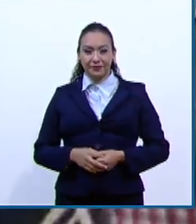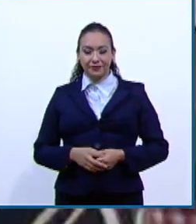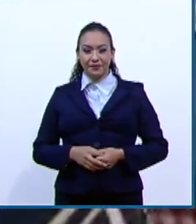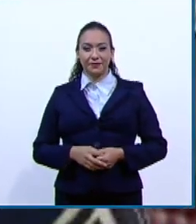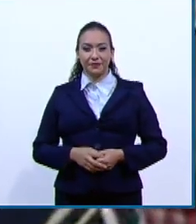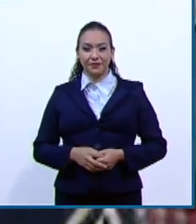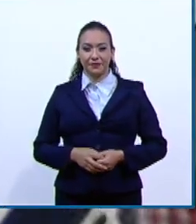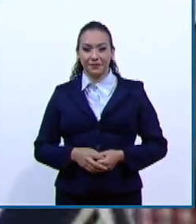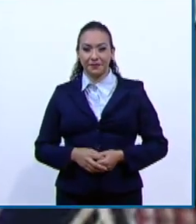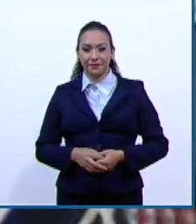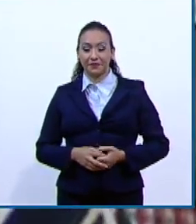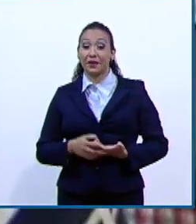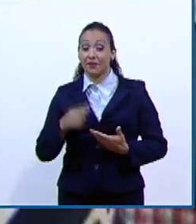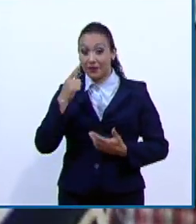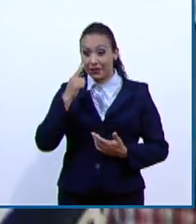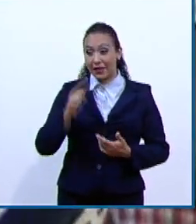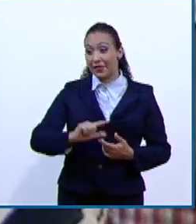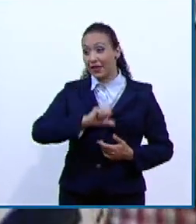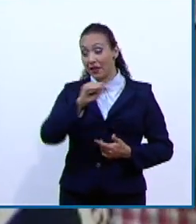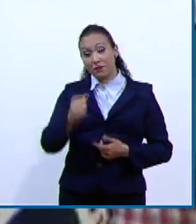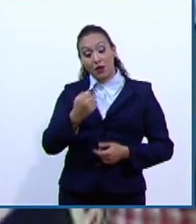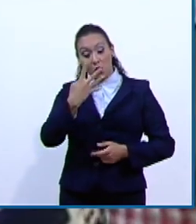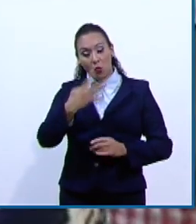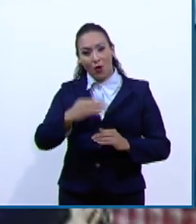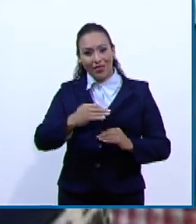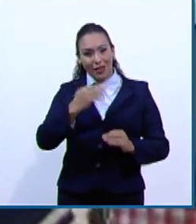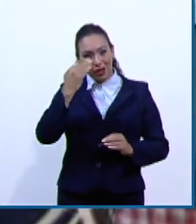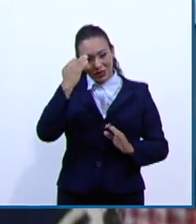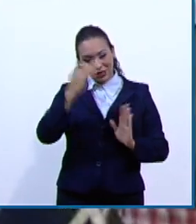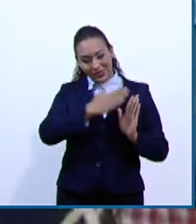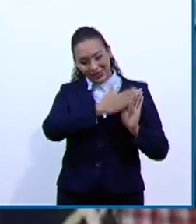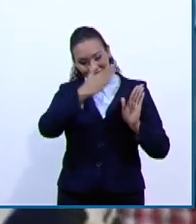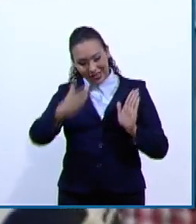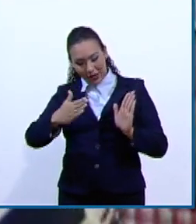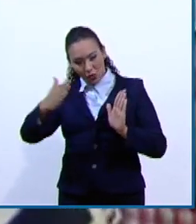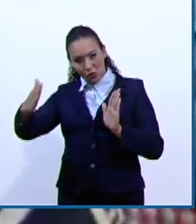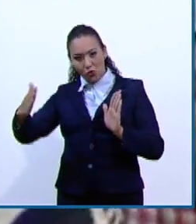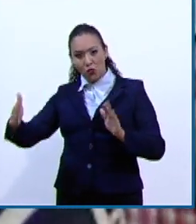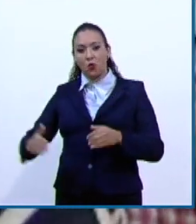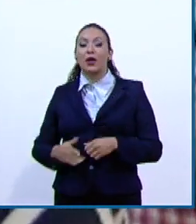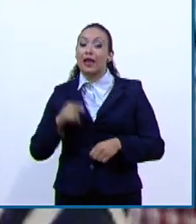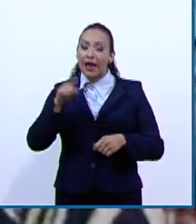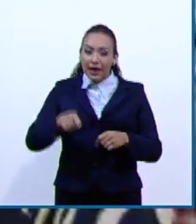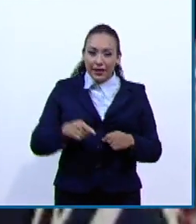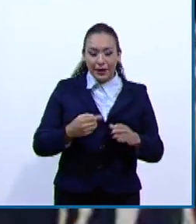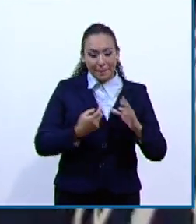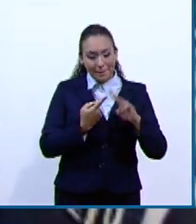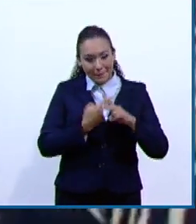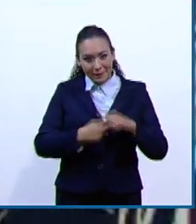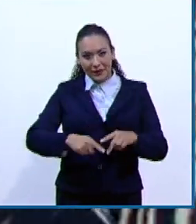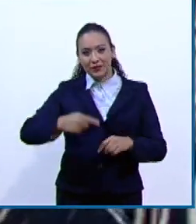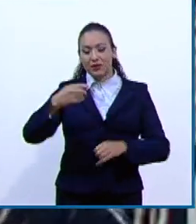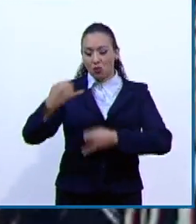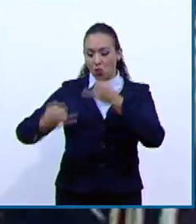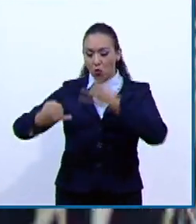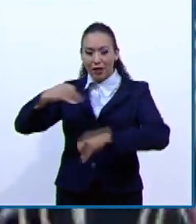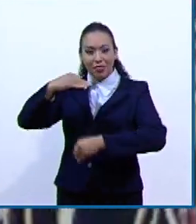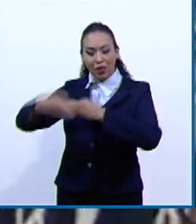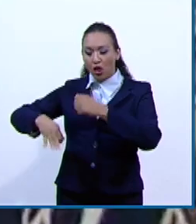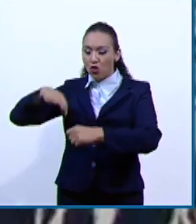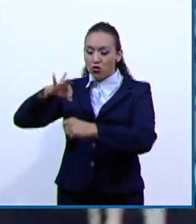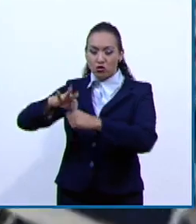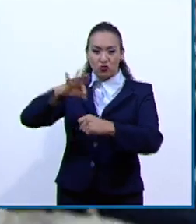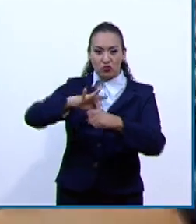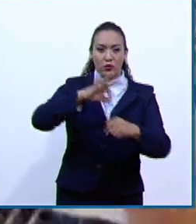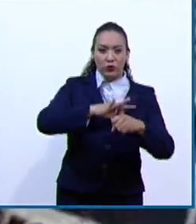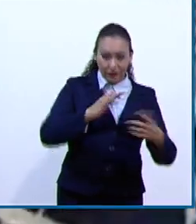Vendrá una cuarta etapa en donde serán todos jueces votados. Y entonces tendremos al